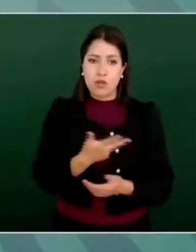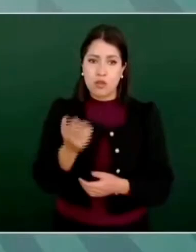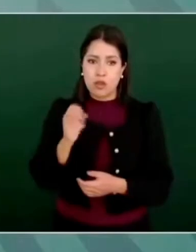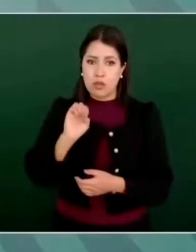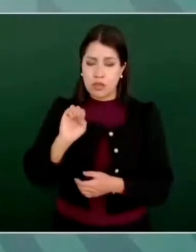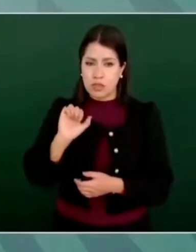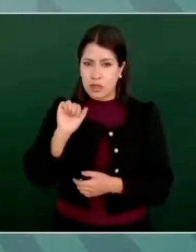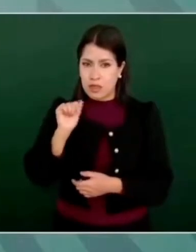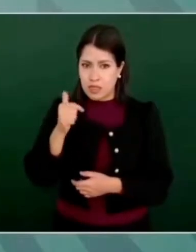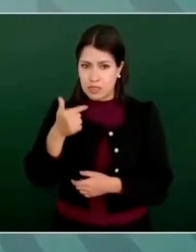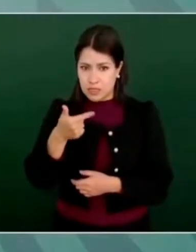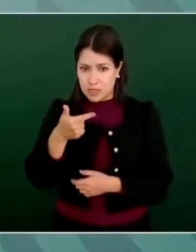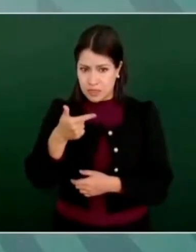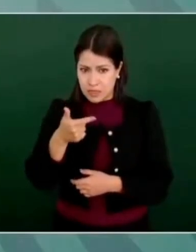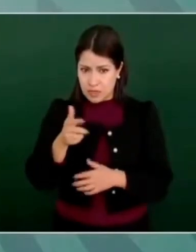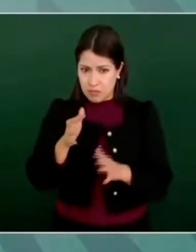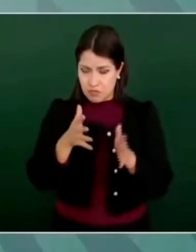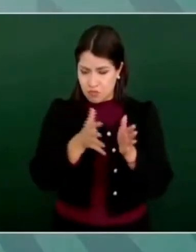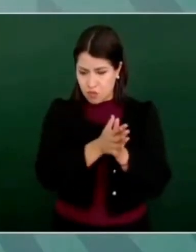1867.